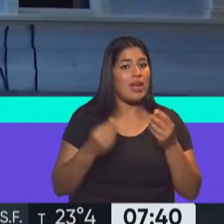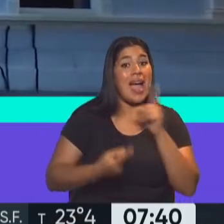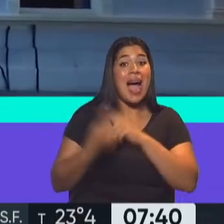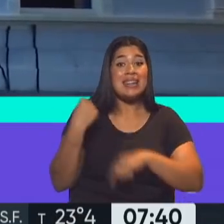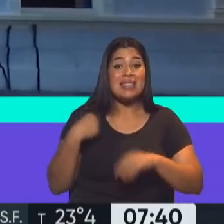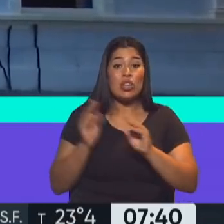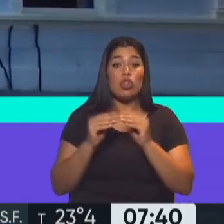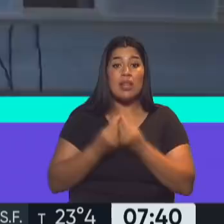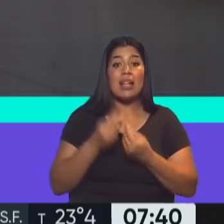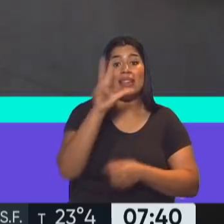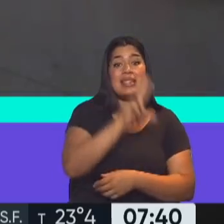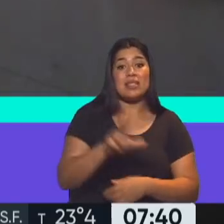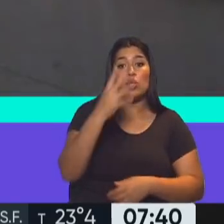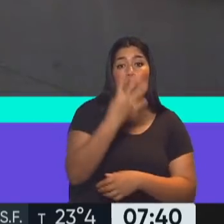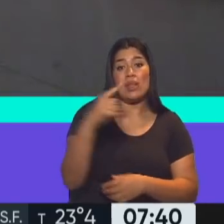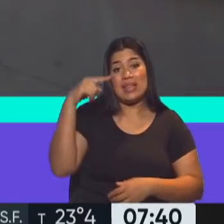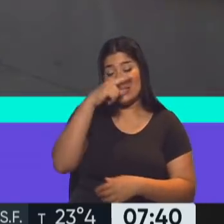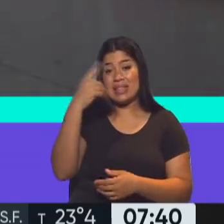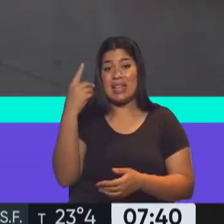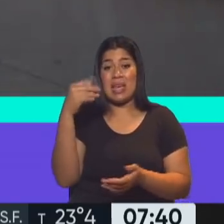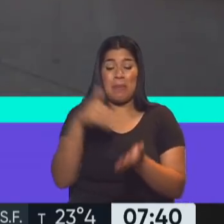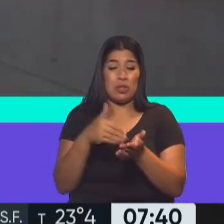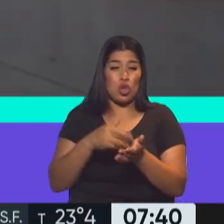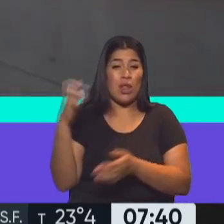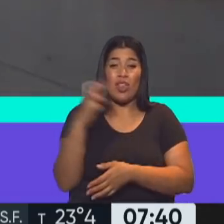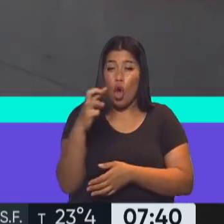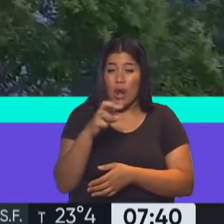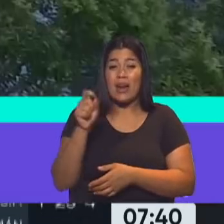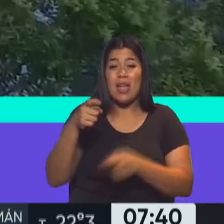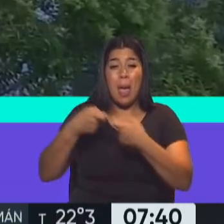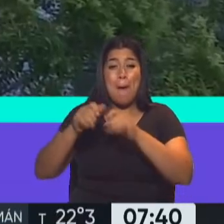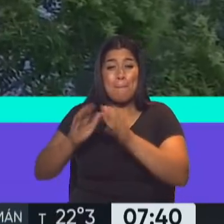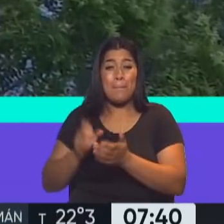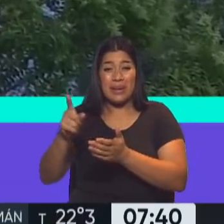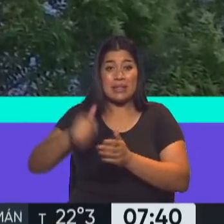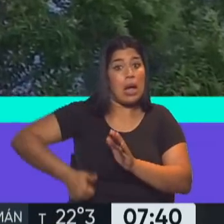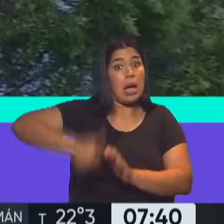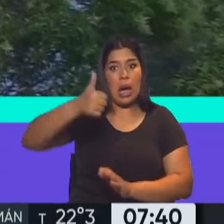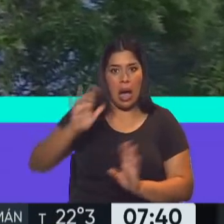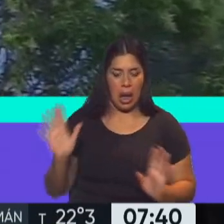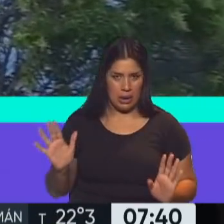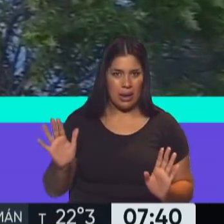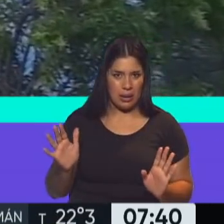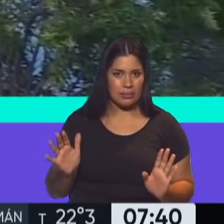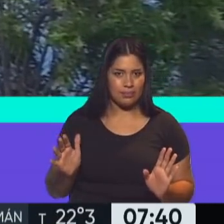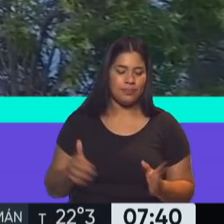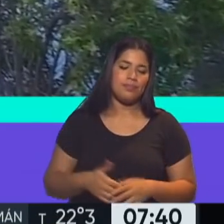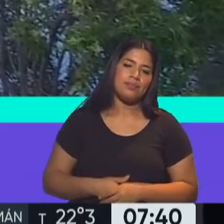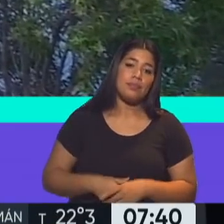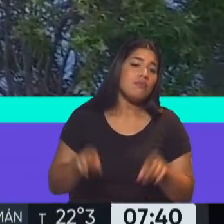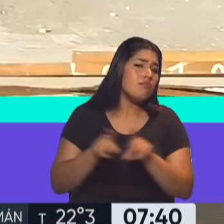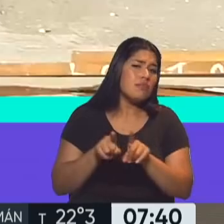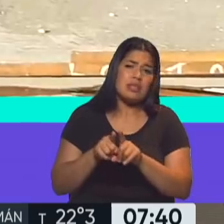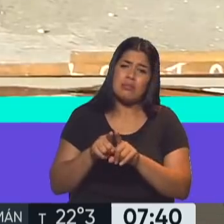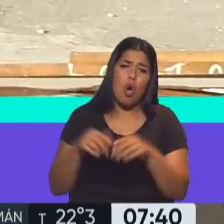347 millones de dólares en un solo día por la suba de las acciones de este proyecto, que ha sido presionado por la propia minera y que se